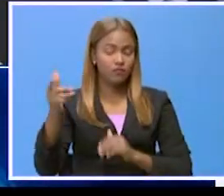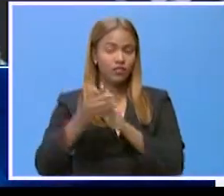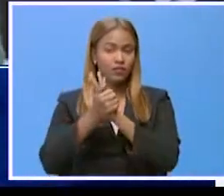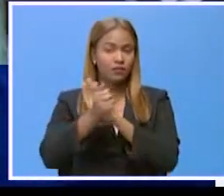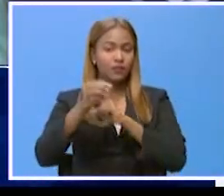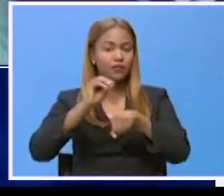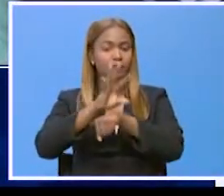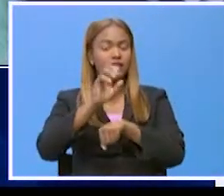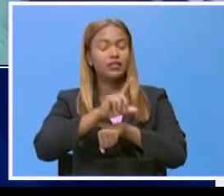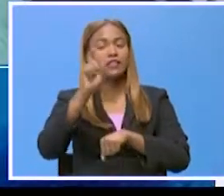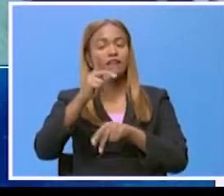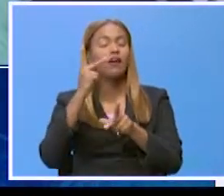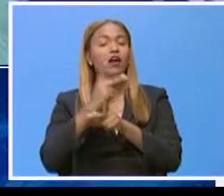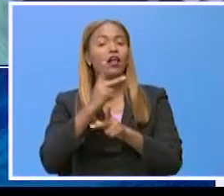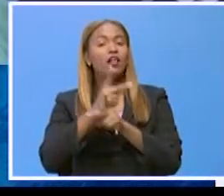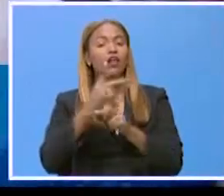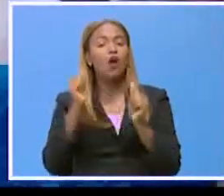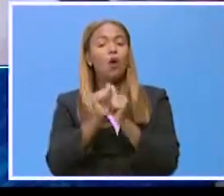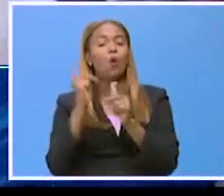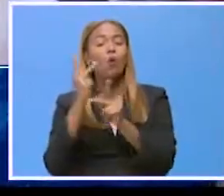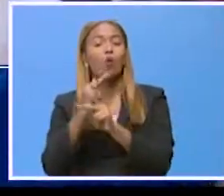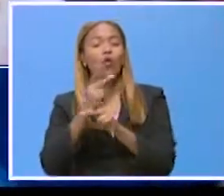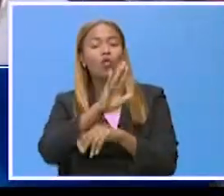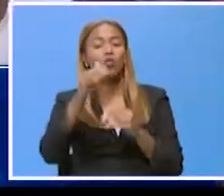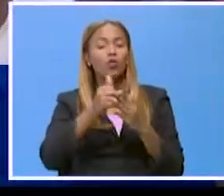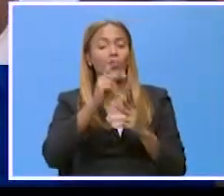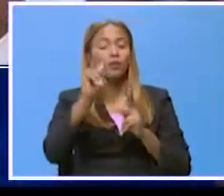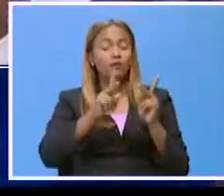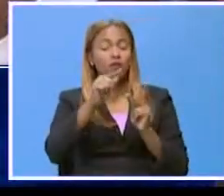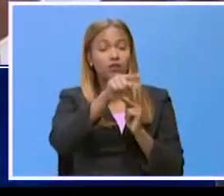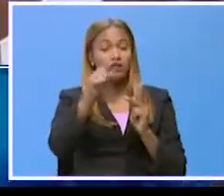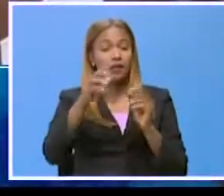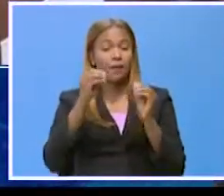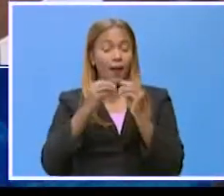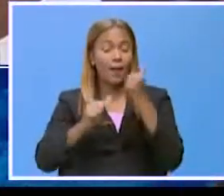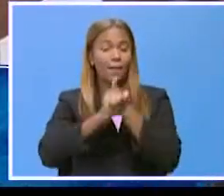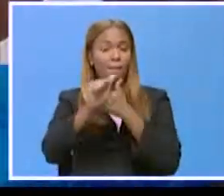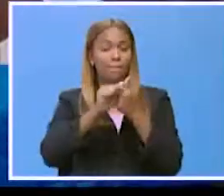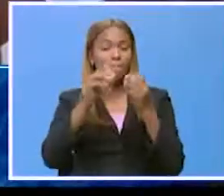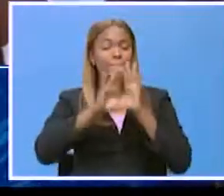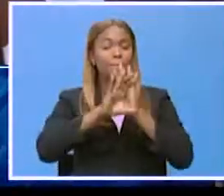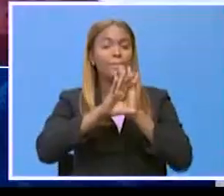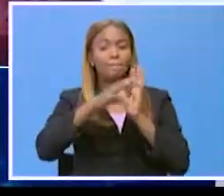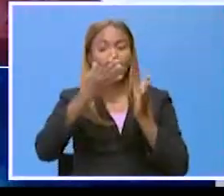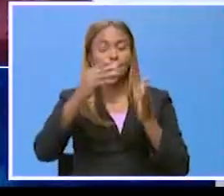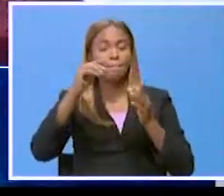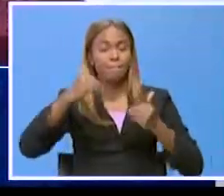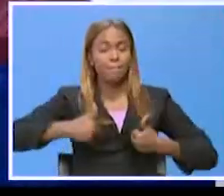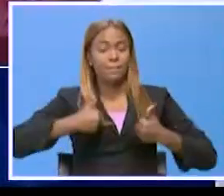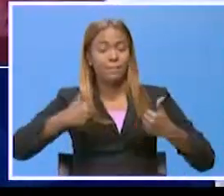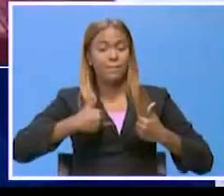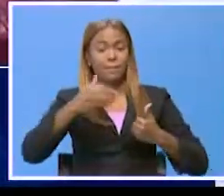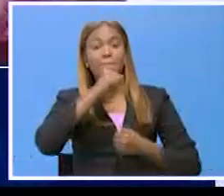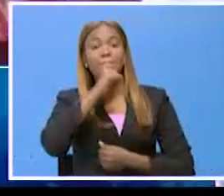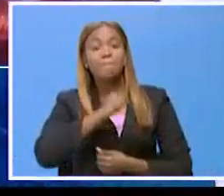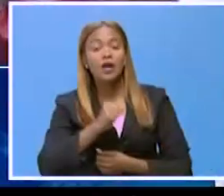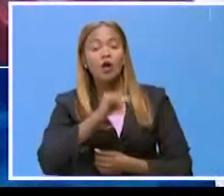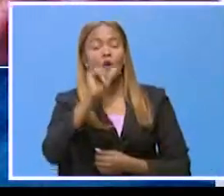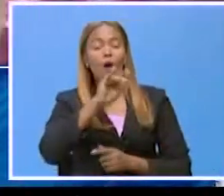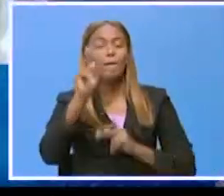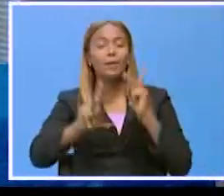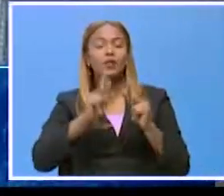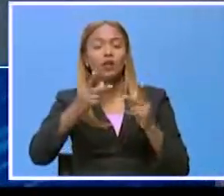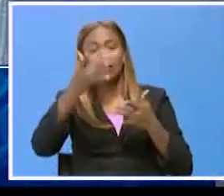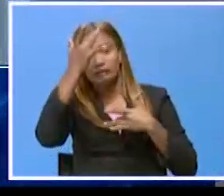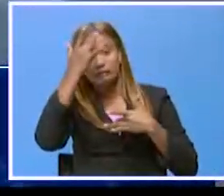recomiendan tener precaución con el cuidado de los más vulnerables como son los envejecientes y personas con comorbilidades